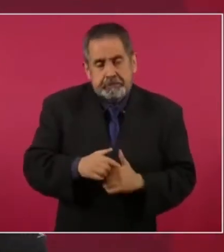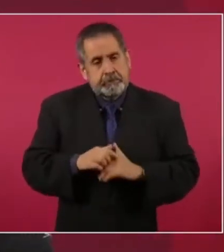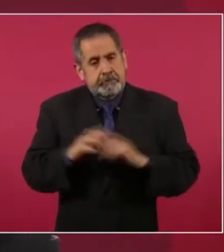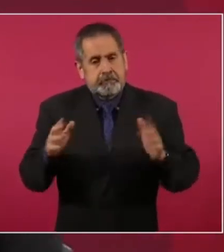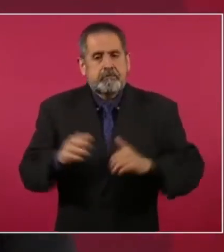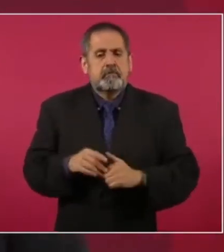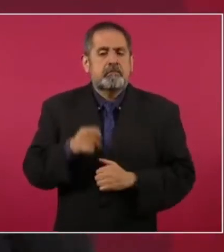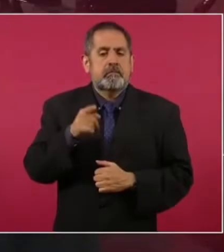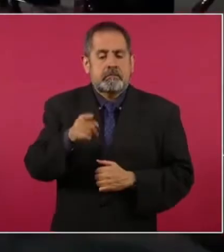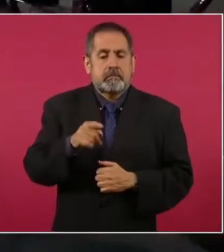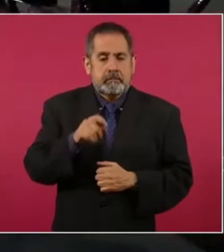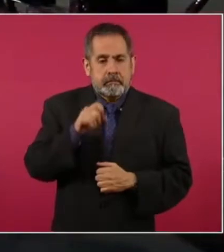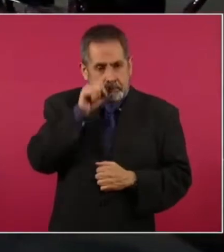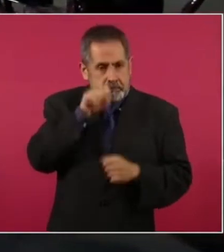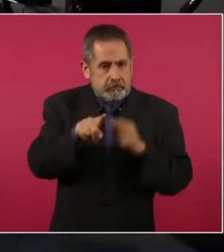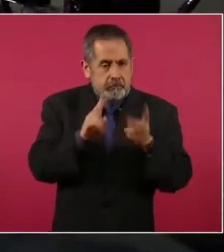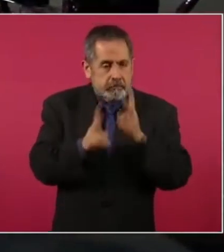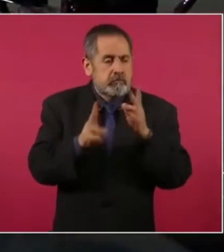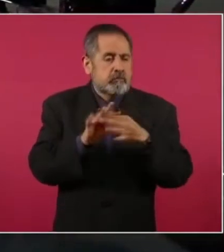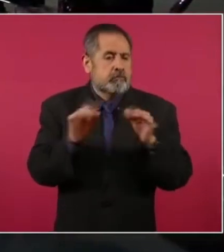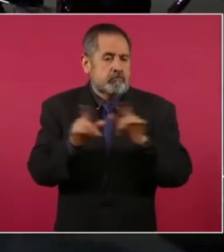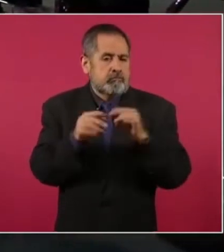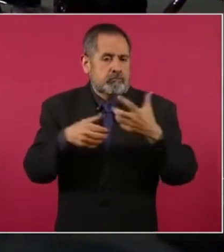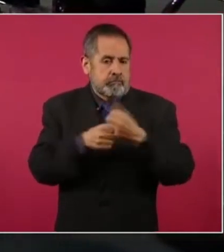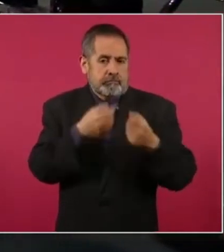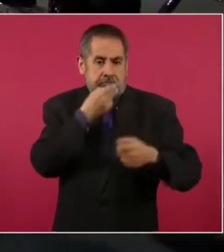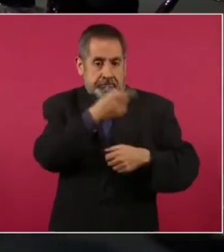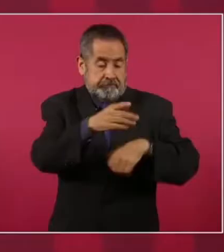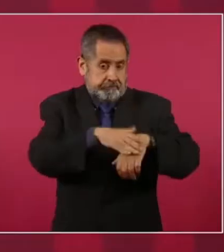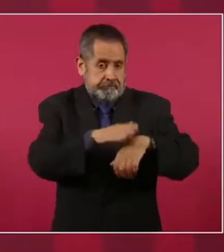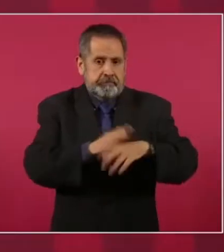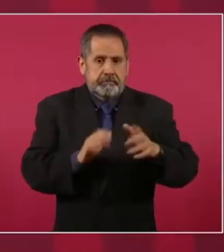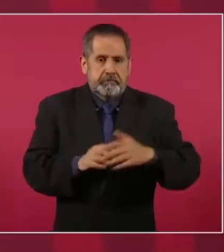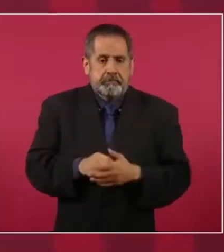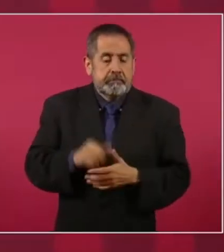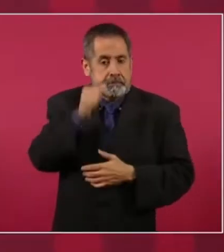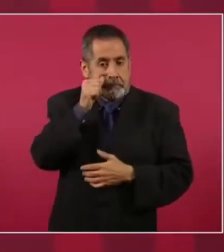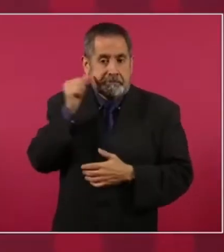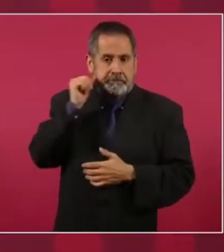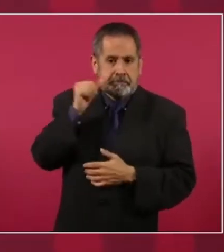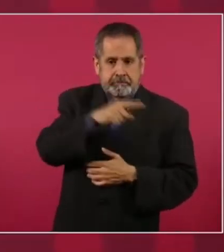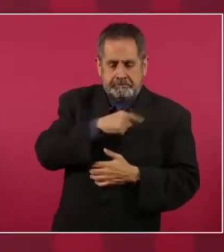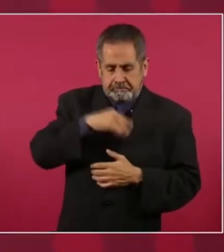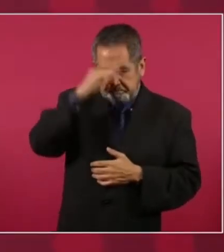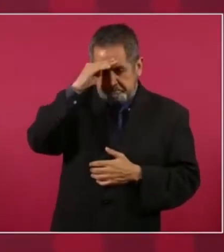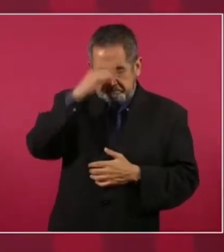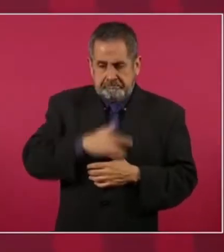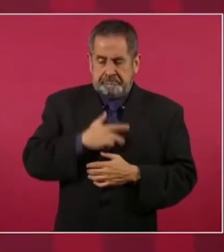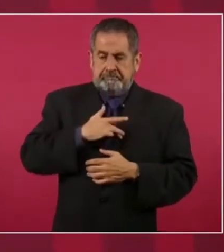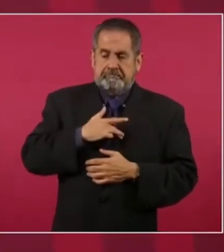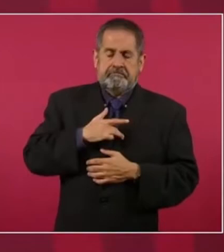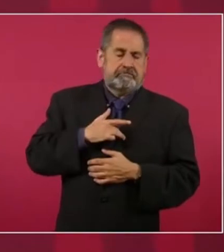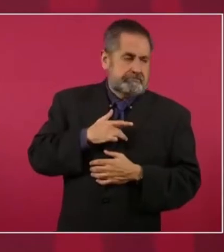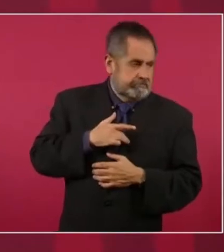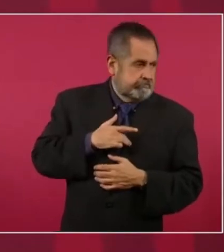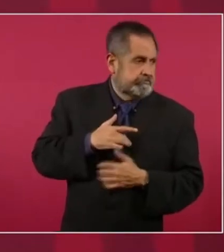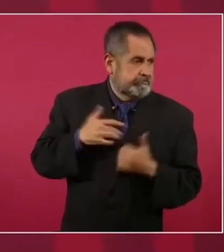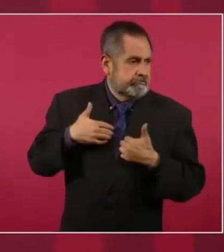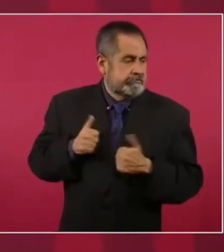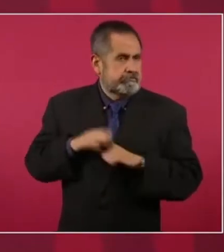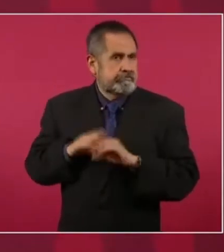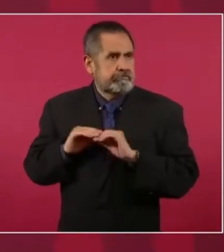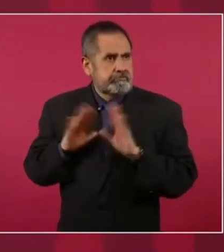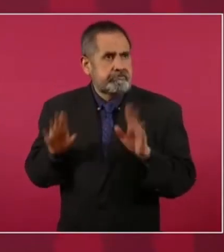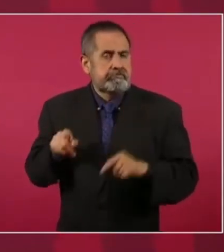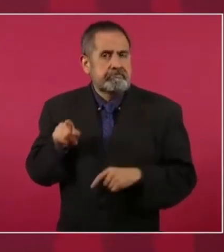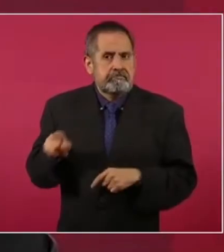Entonces, esa fue la conclusión. En síntesis, creo que ayer tomaron o cobraron conciencia de una manera más clara de lo